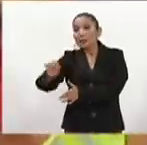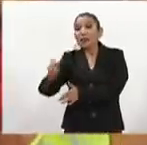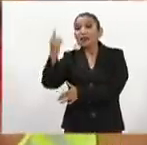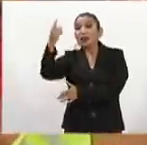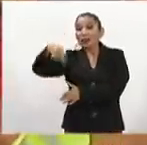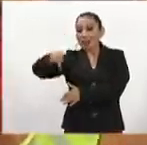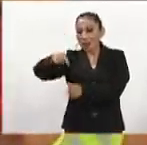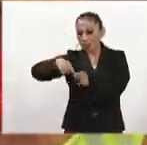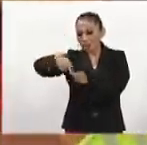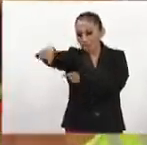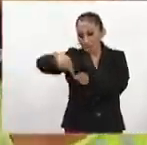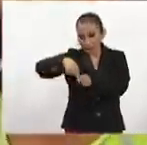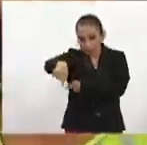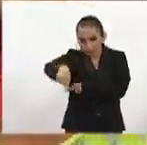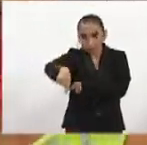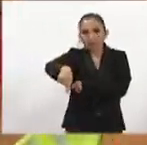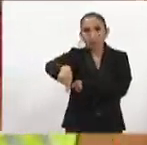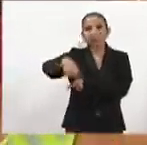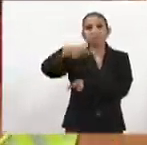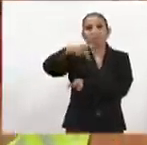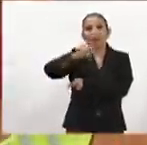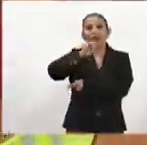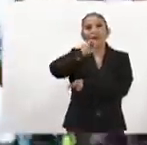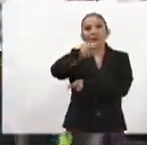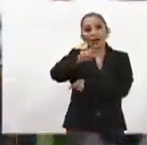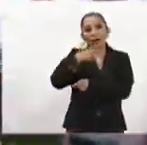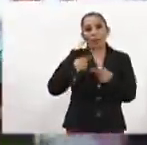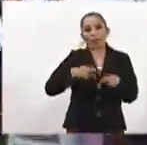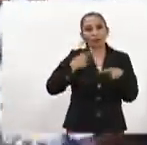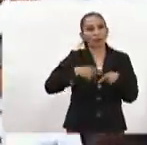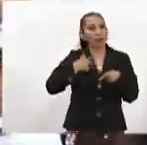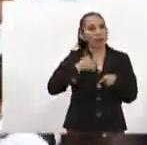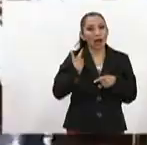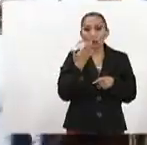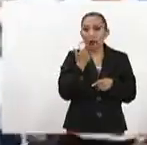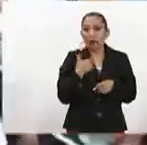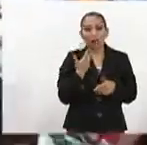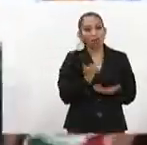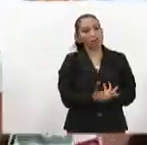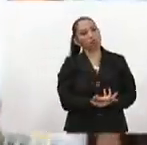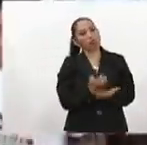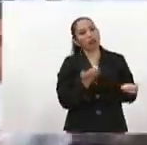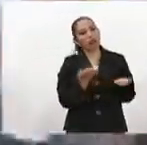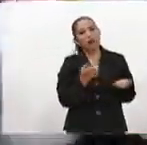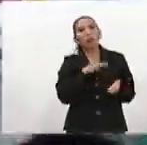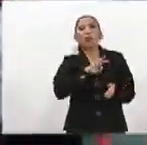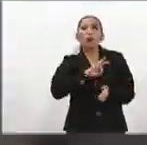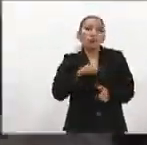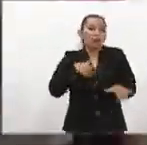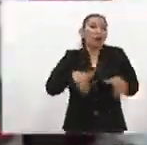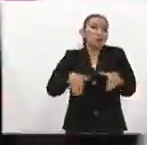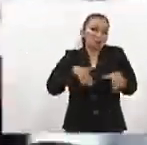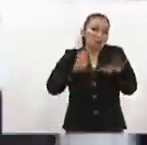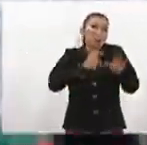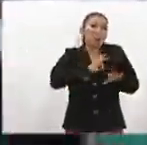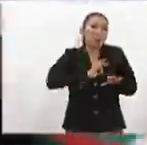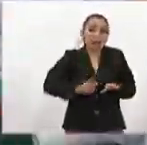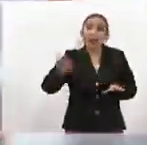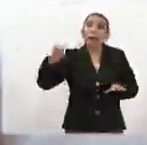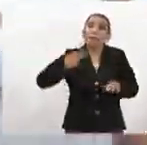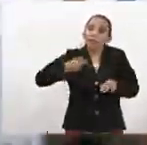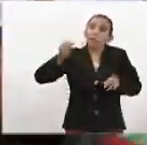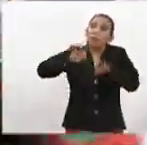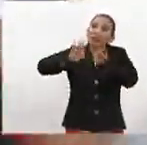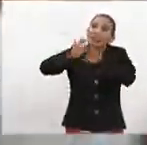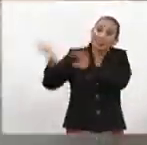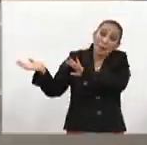21 kilómetros, pero además con la posibilidad de que la gente que no practica regularmente ejercicio pueda caminar. Lo que queremos es que la gente conviva,